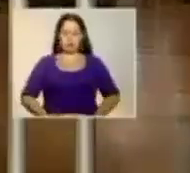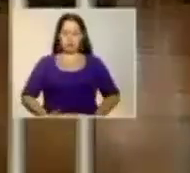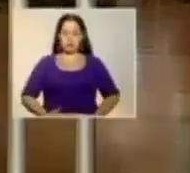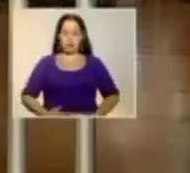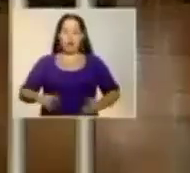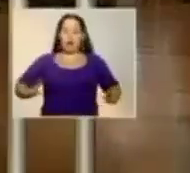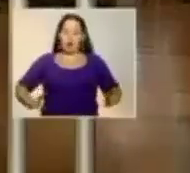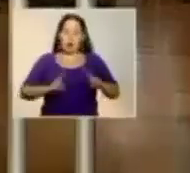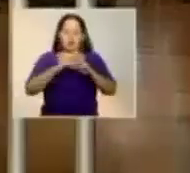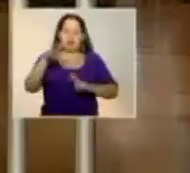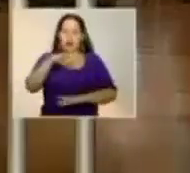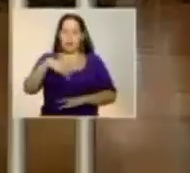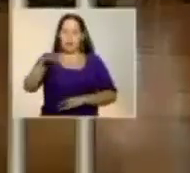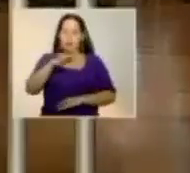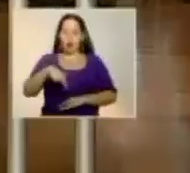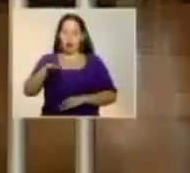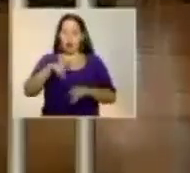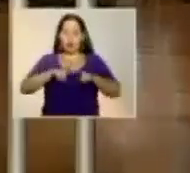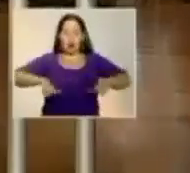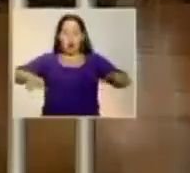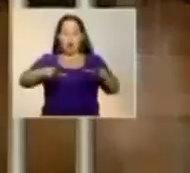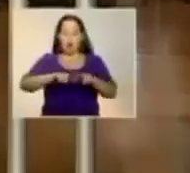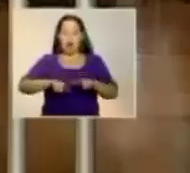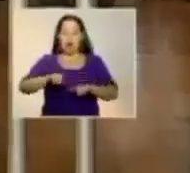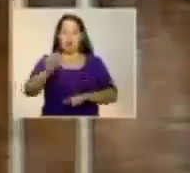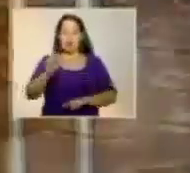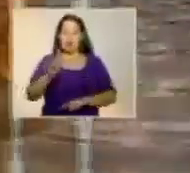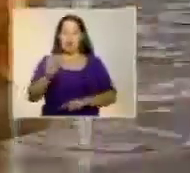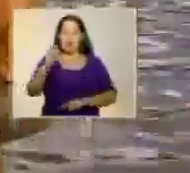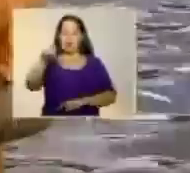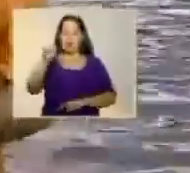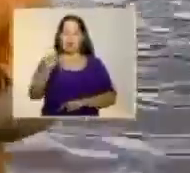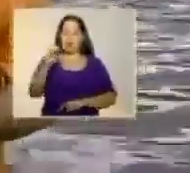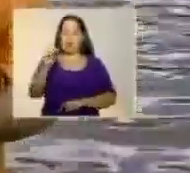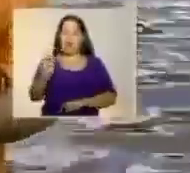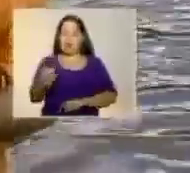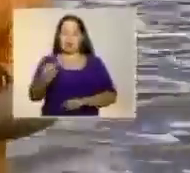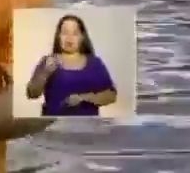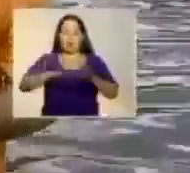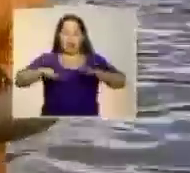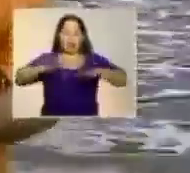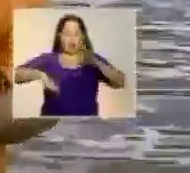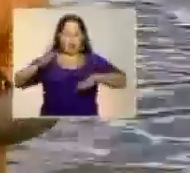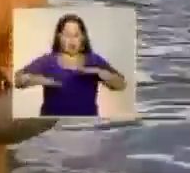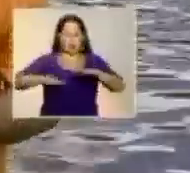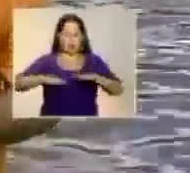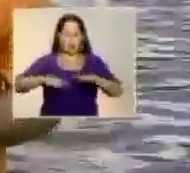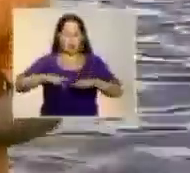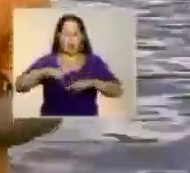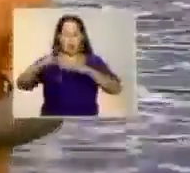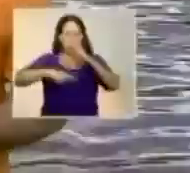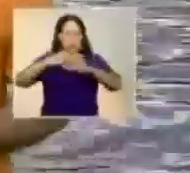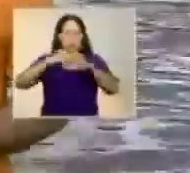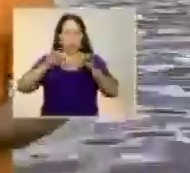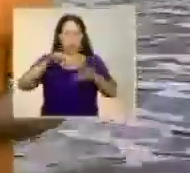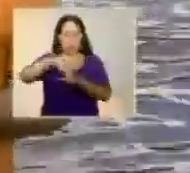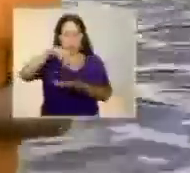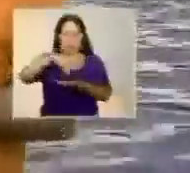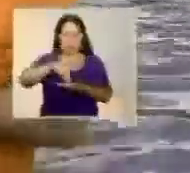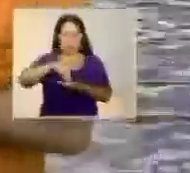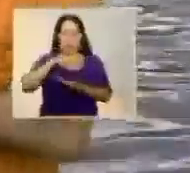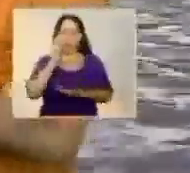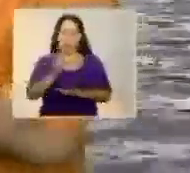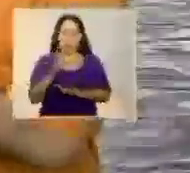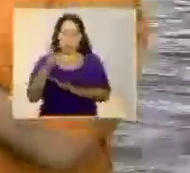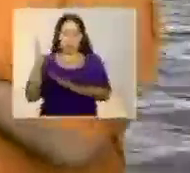Nos encontramos ubicados en el sector La Trinidad de San José de Barlovento, aquí en Río Chico del estado Miranda. Ven